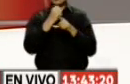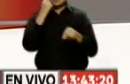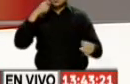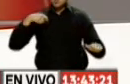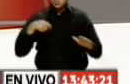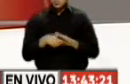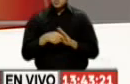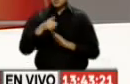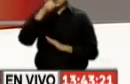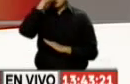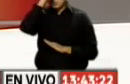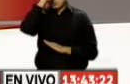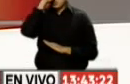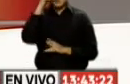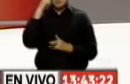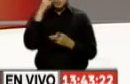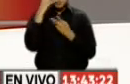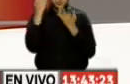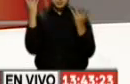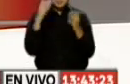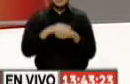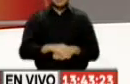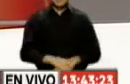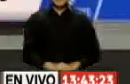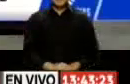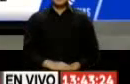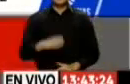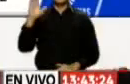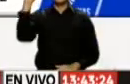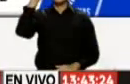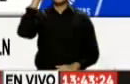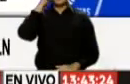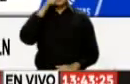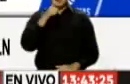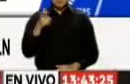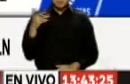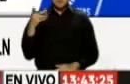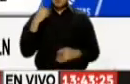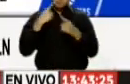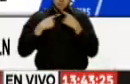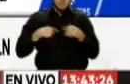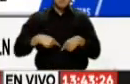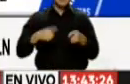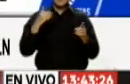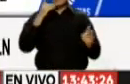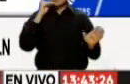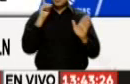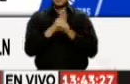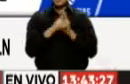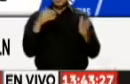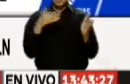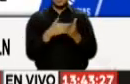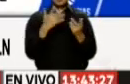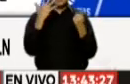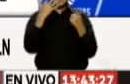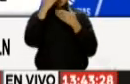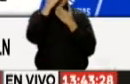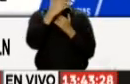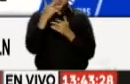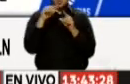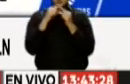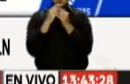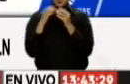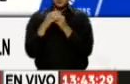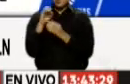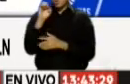bus en Alemania. Más en el siguiente resumen. En Colombia, la Fiscalía General anunció que formulará cargos en contra de 6 guerrilleros del Ejército